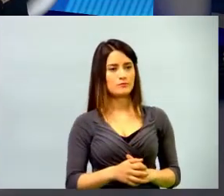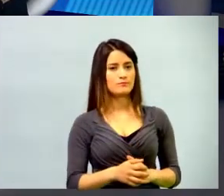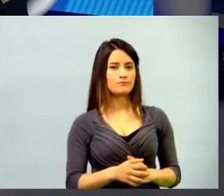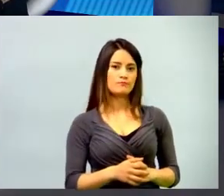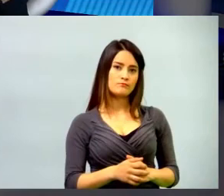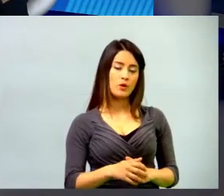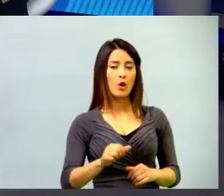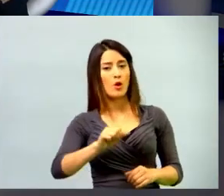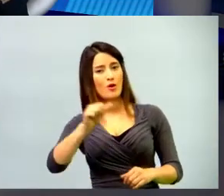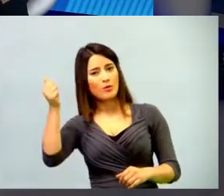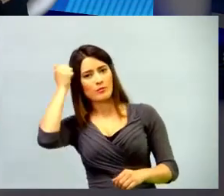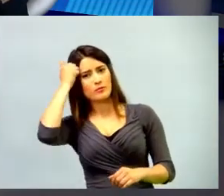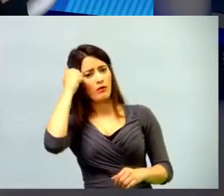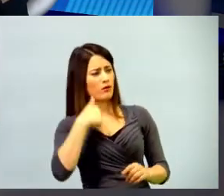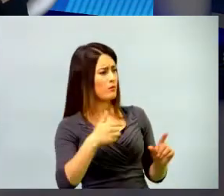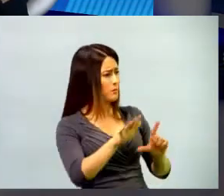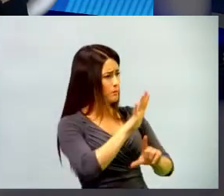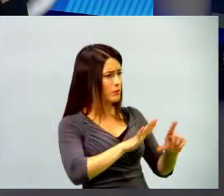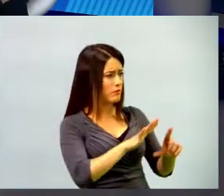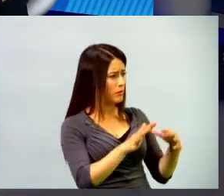fuera me atrajo muchísimo,